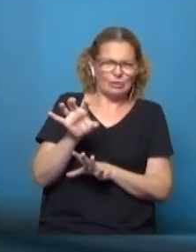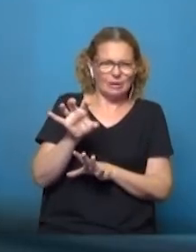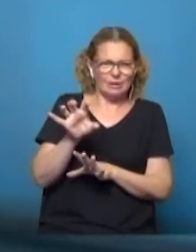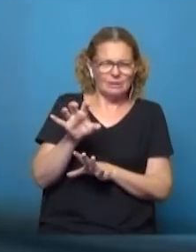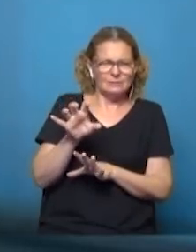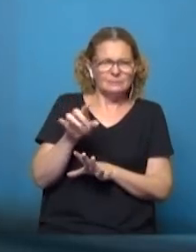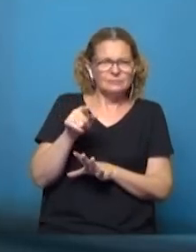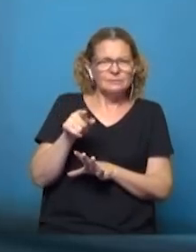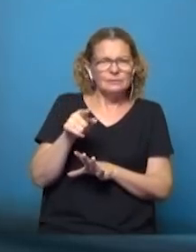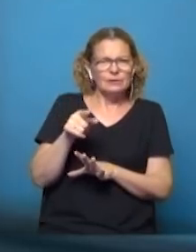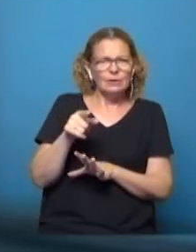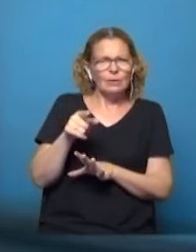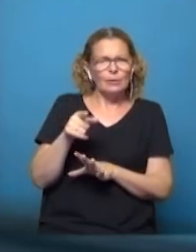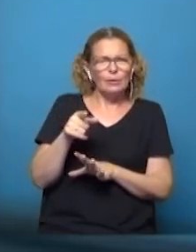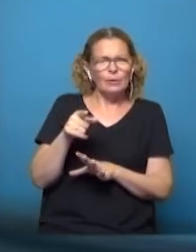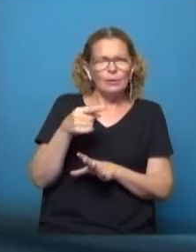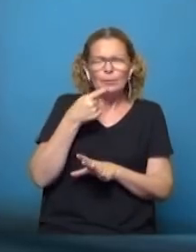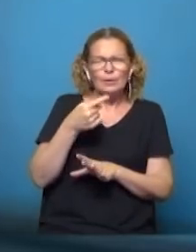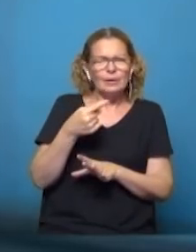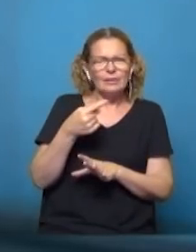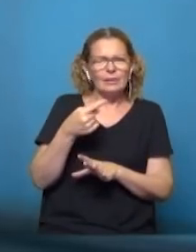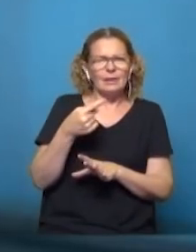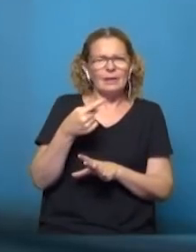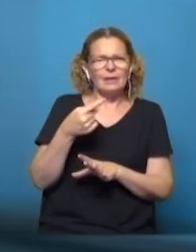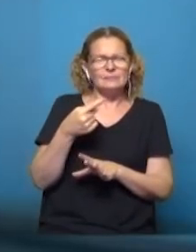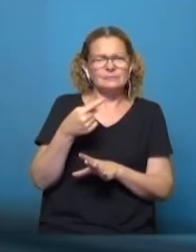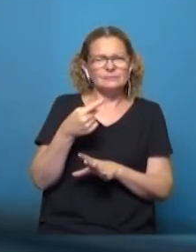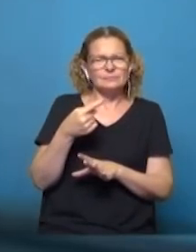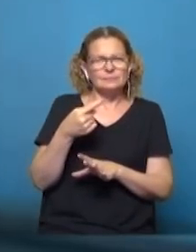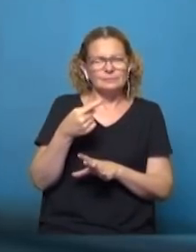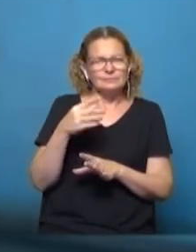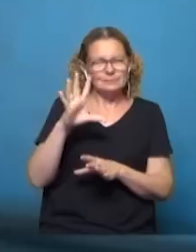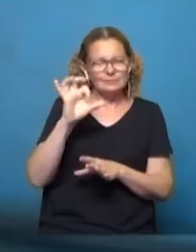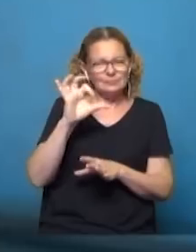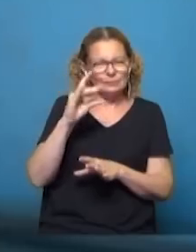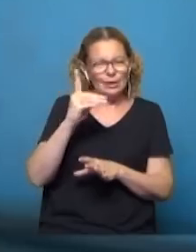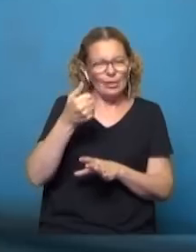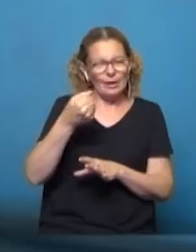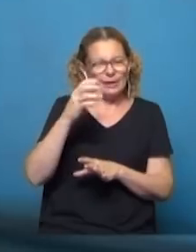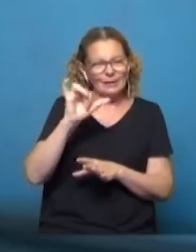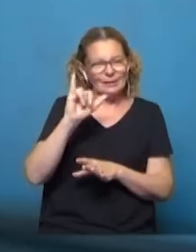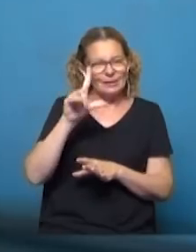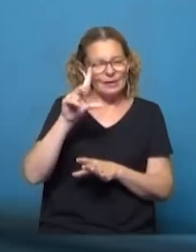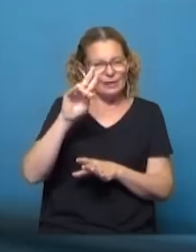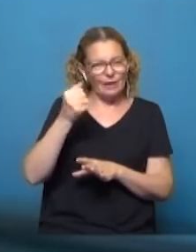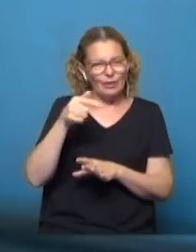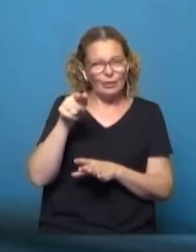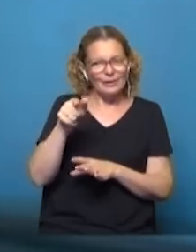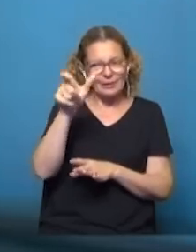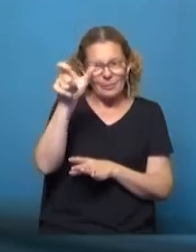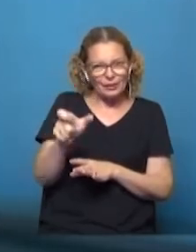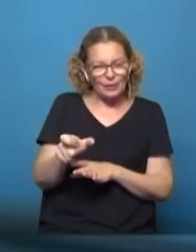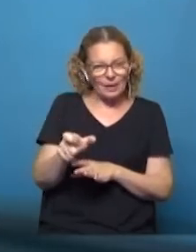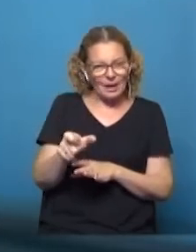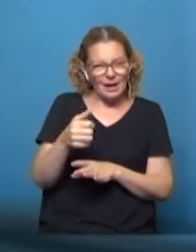traidor con tanto énfasis como el que puso el senador da Silva con este este delincuente